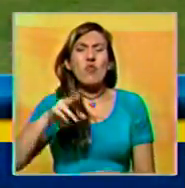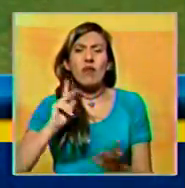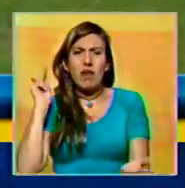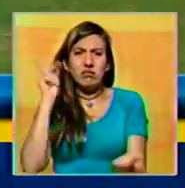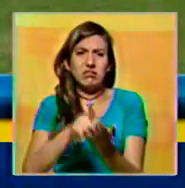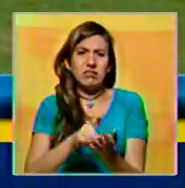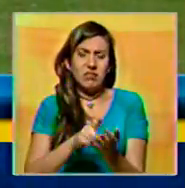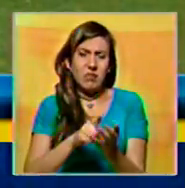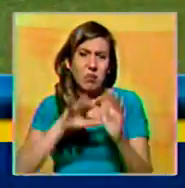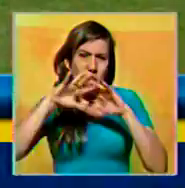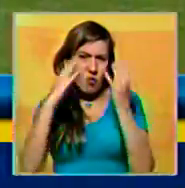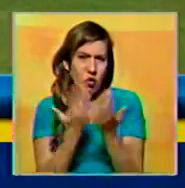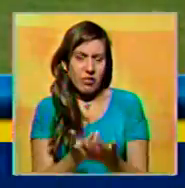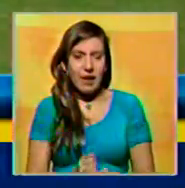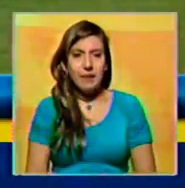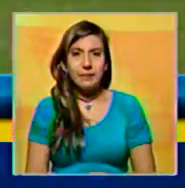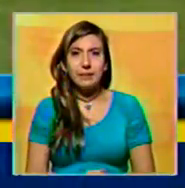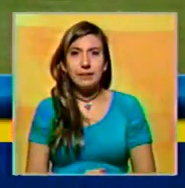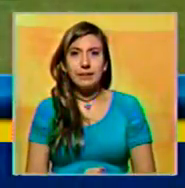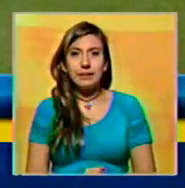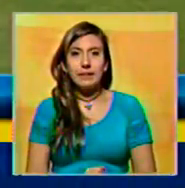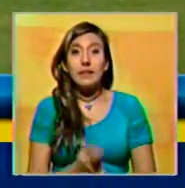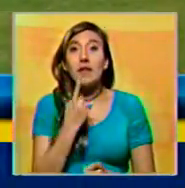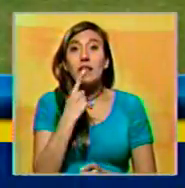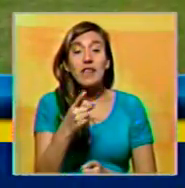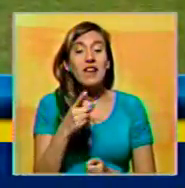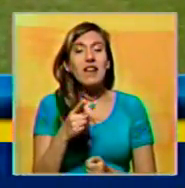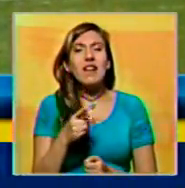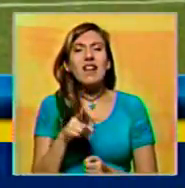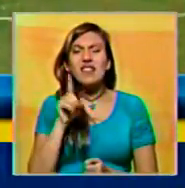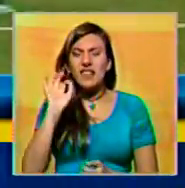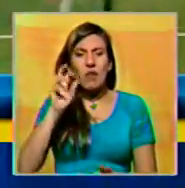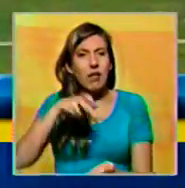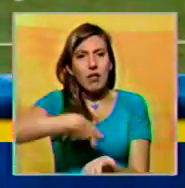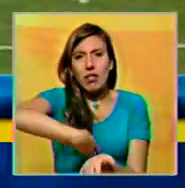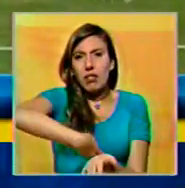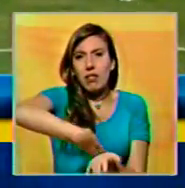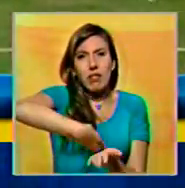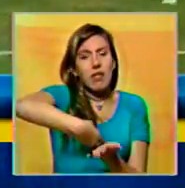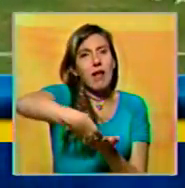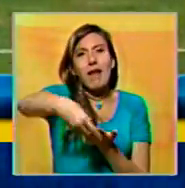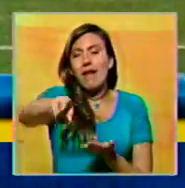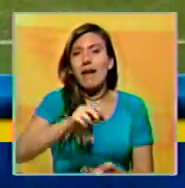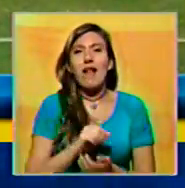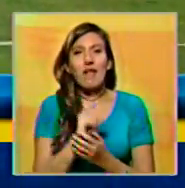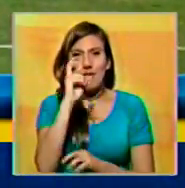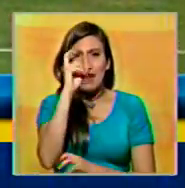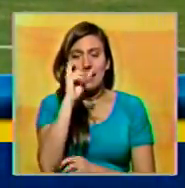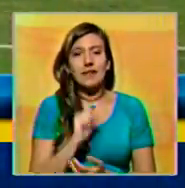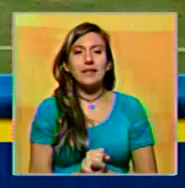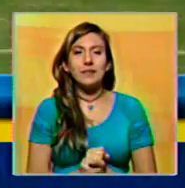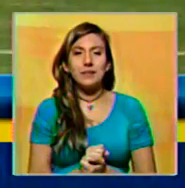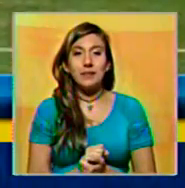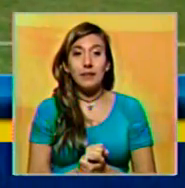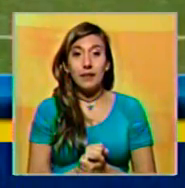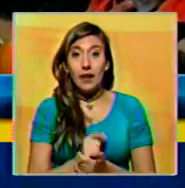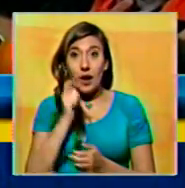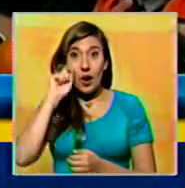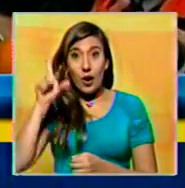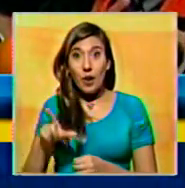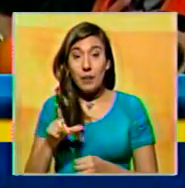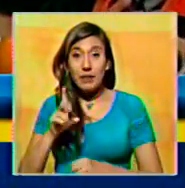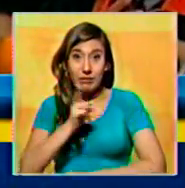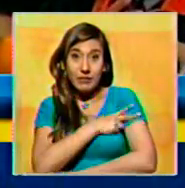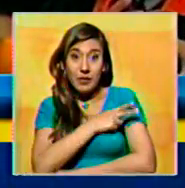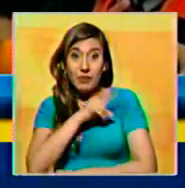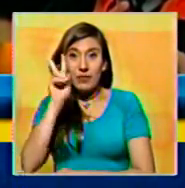un mundial de fútbol. También aseguró que la Vinotinto saldrá de rodillas del estadio el día viernes. El técnico venezolano César Farías lamentó